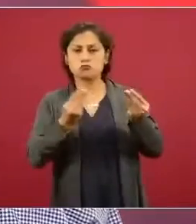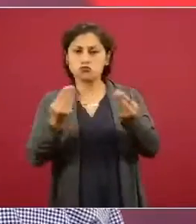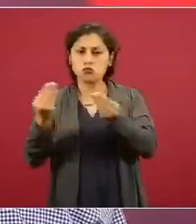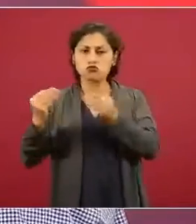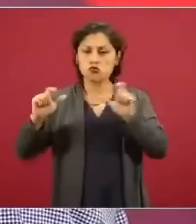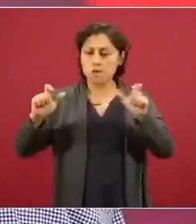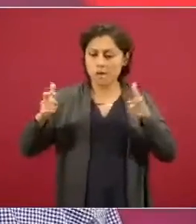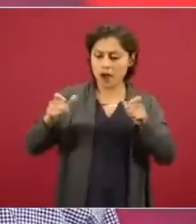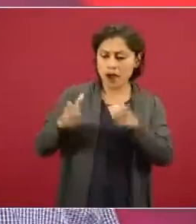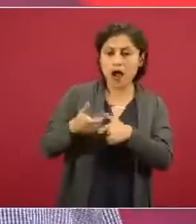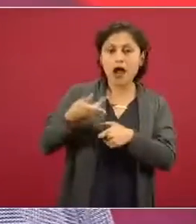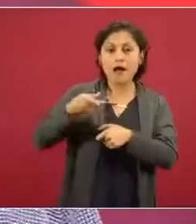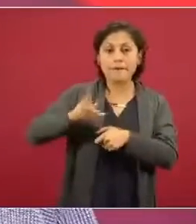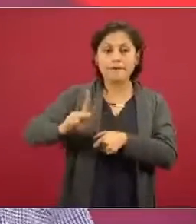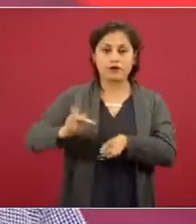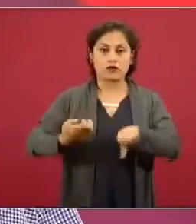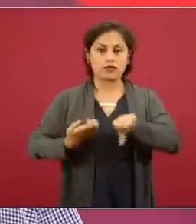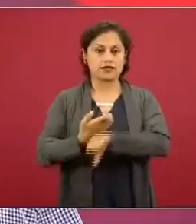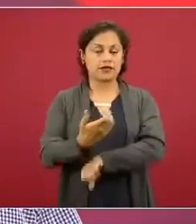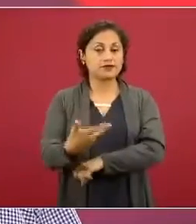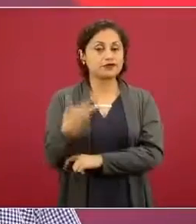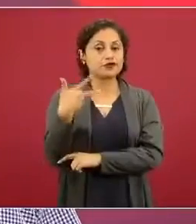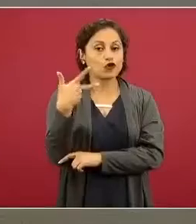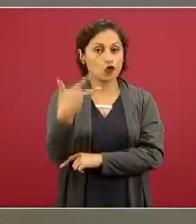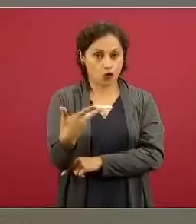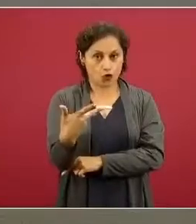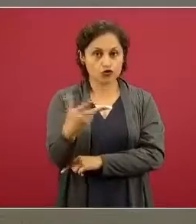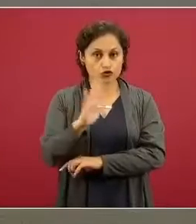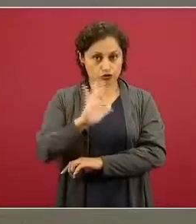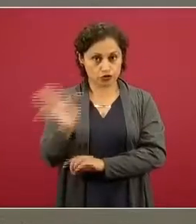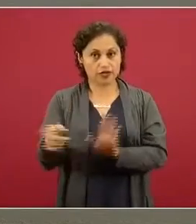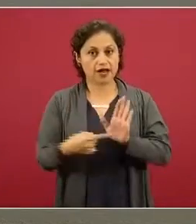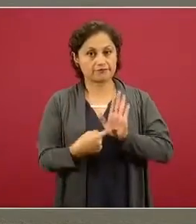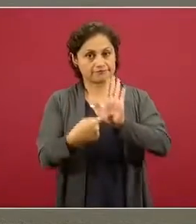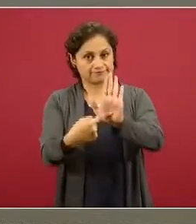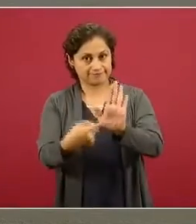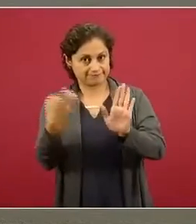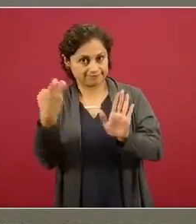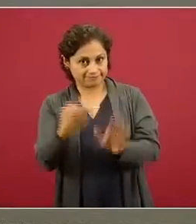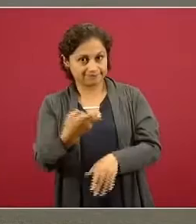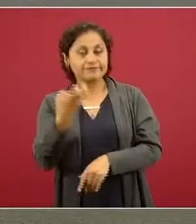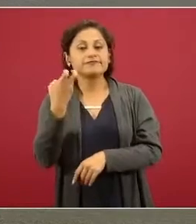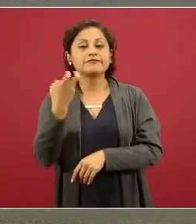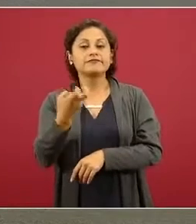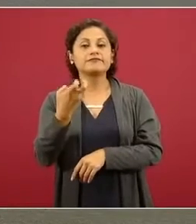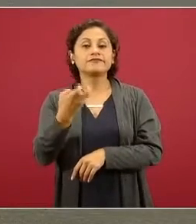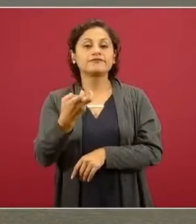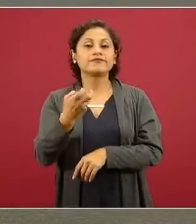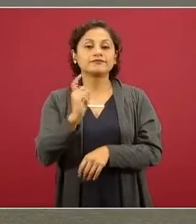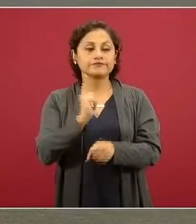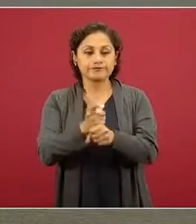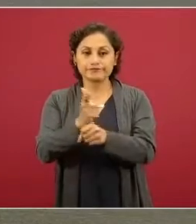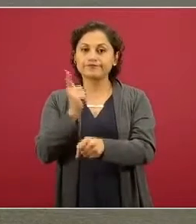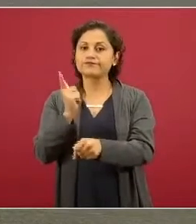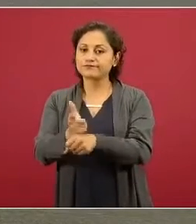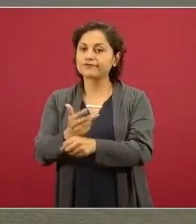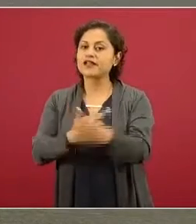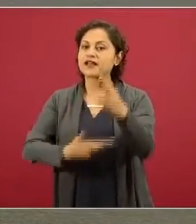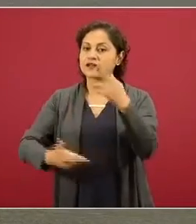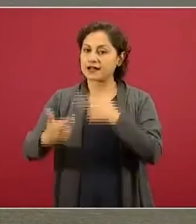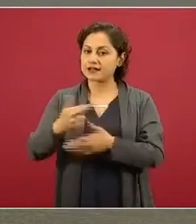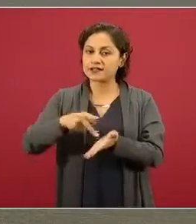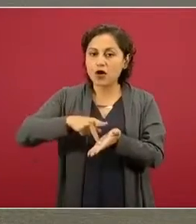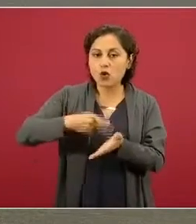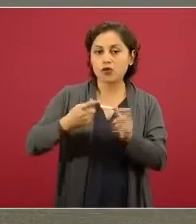entidades federativas, 8 entidades federativas señaladas o mostradas en esta curva, que tienen datos claros de rebrote, y por lo